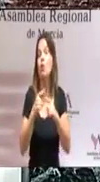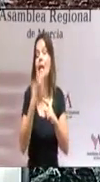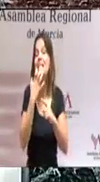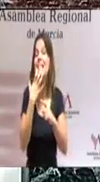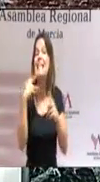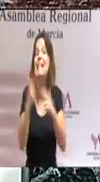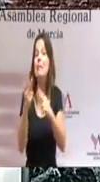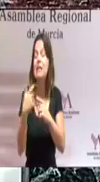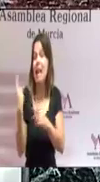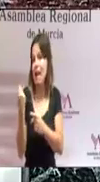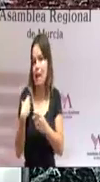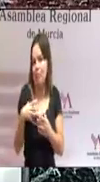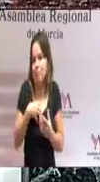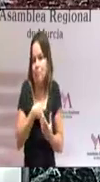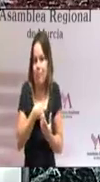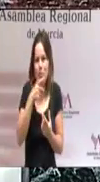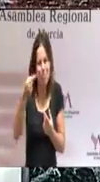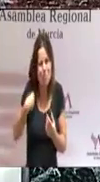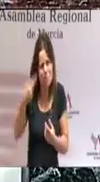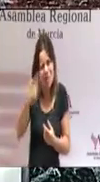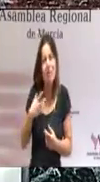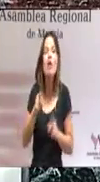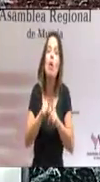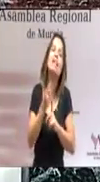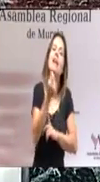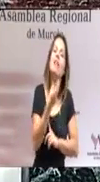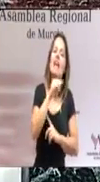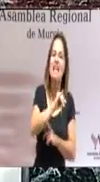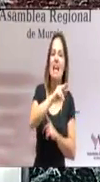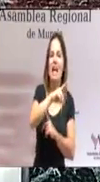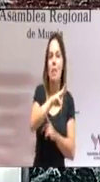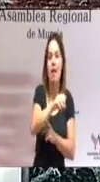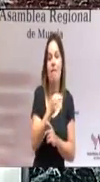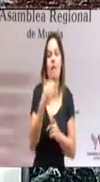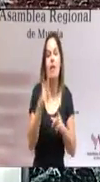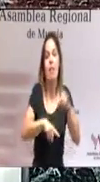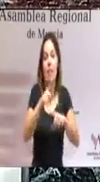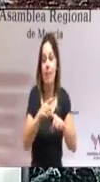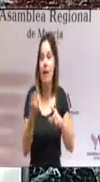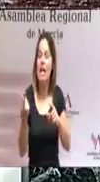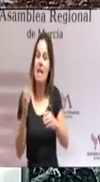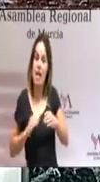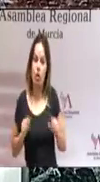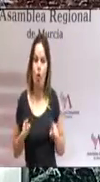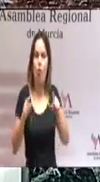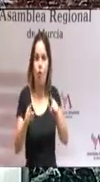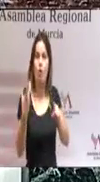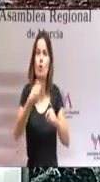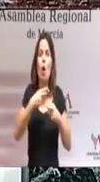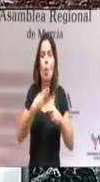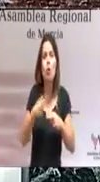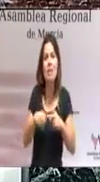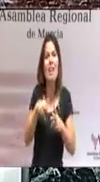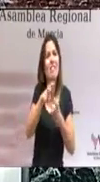ciertos límites de renta, como usted sabe. Y lo mismo ocurre en la tarifa autonómica del IRPF, que es progresiva. Nuestra política fiscal es una política